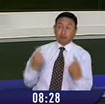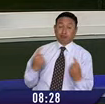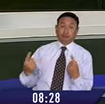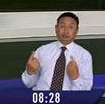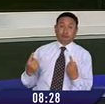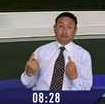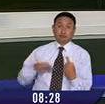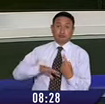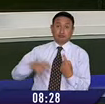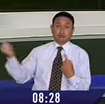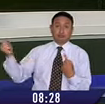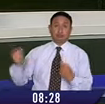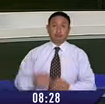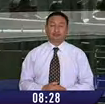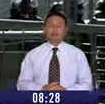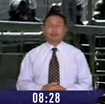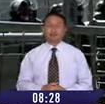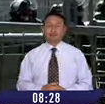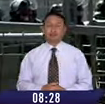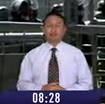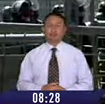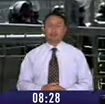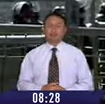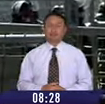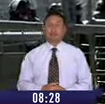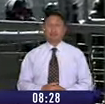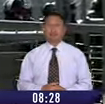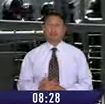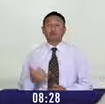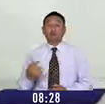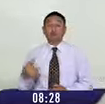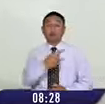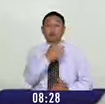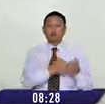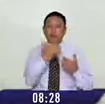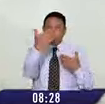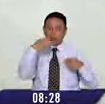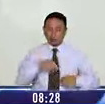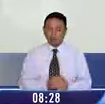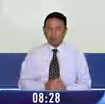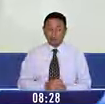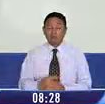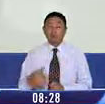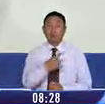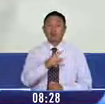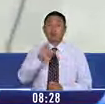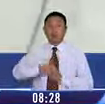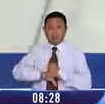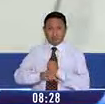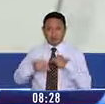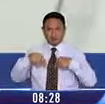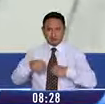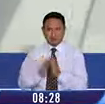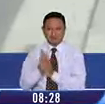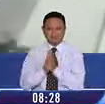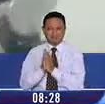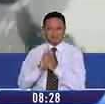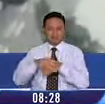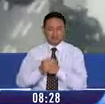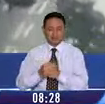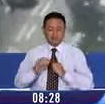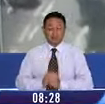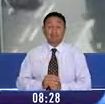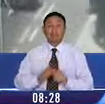los delincuentes. En medio de la muerte cruzada, la delincuencia también busca ser protagonista de la noticia. Cerca